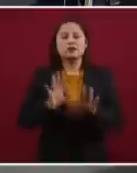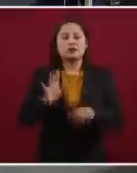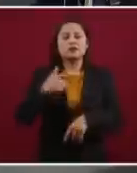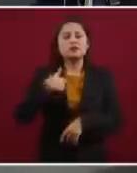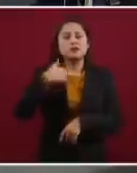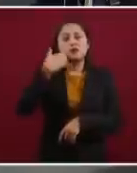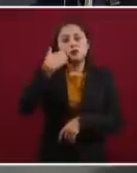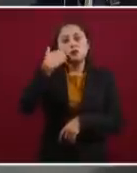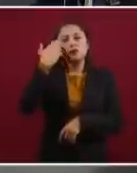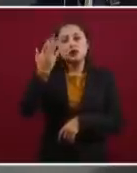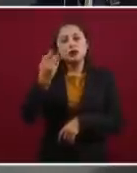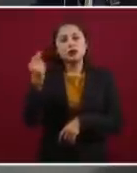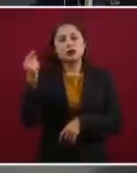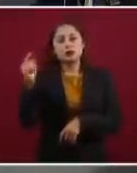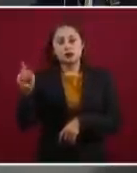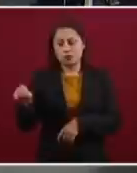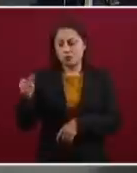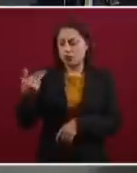como